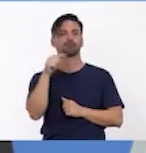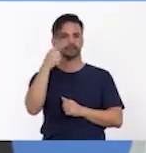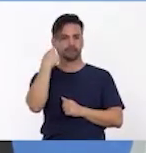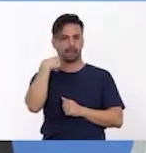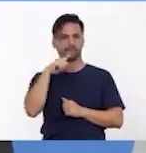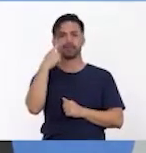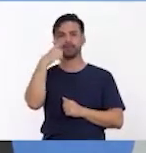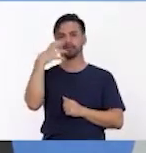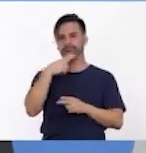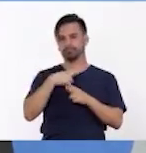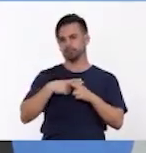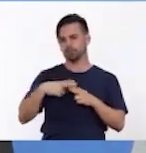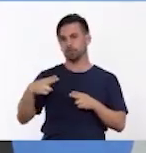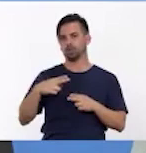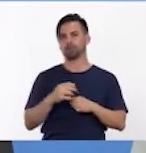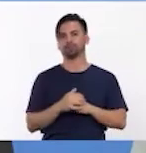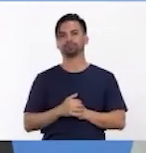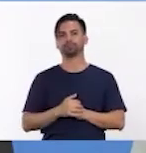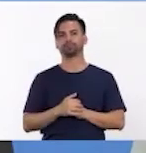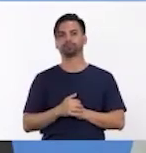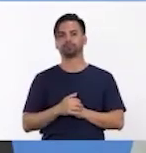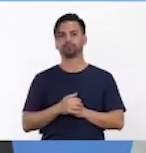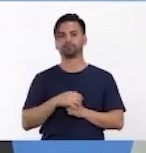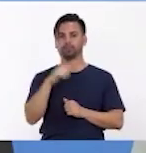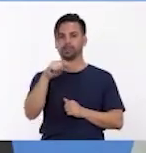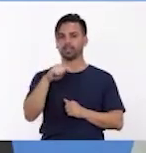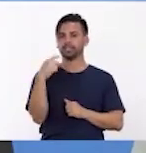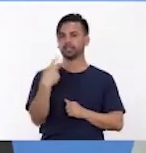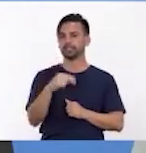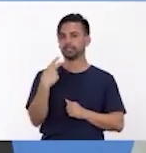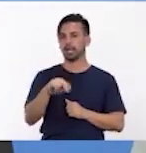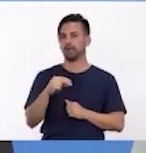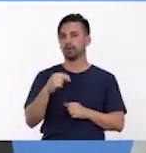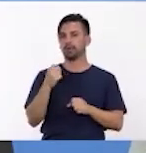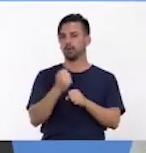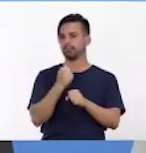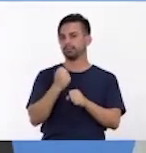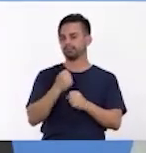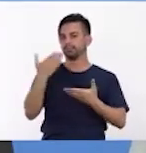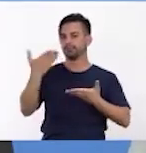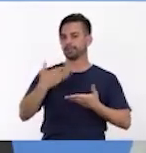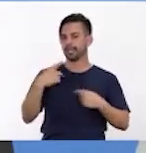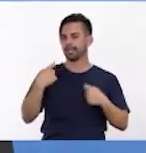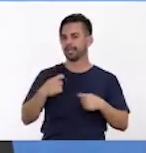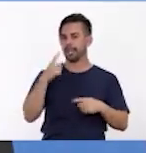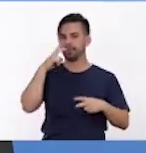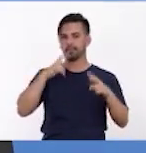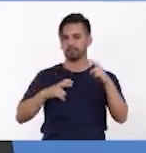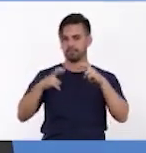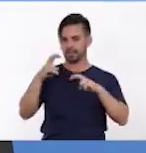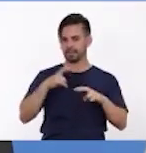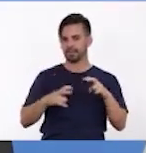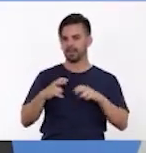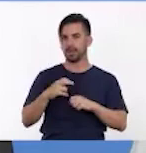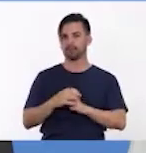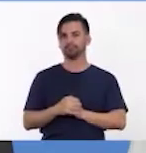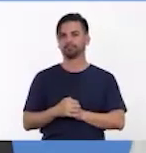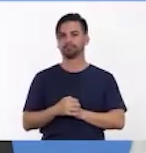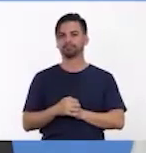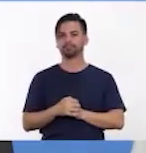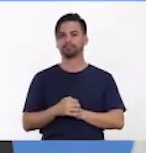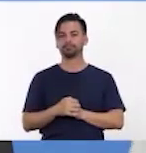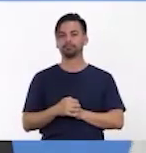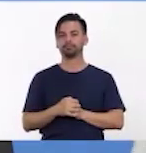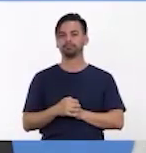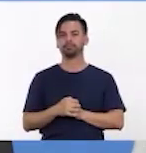un valor histórico y nuestros trabajos prácticos deben ir a investigar eso. Tenemos allí la Sierra